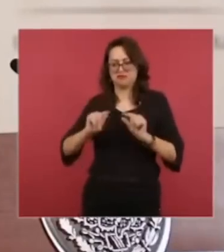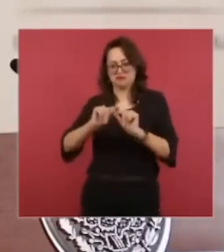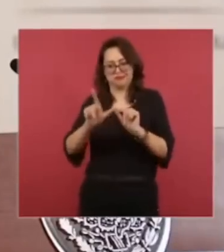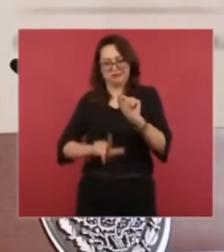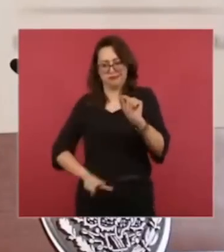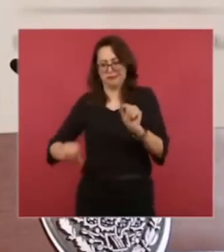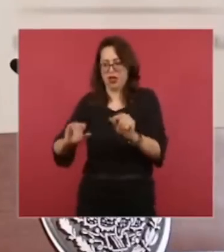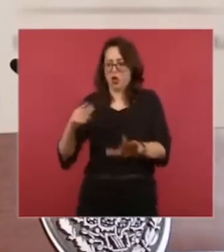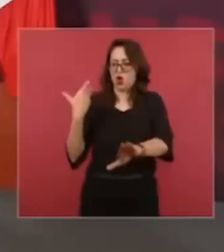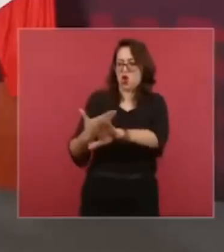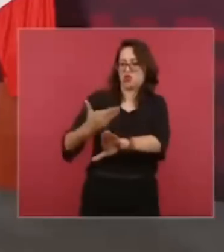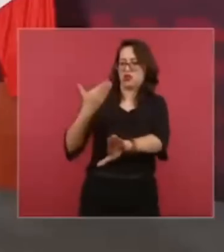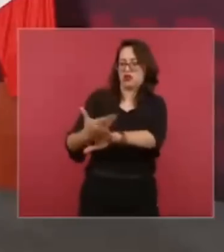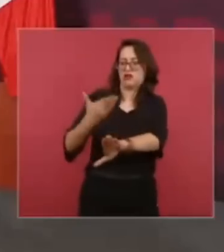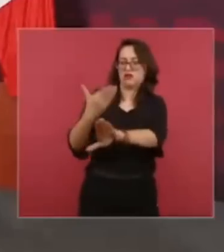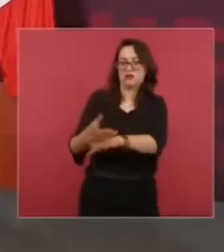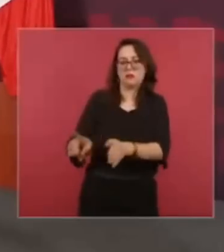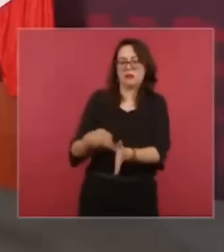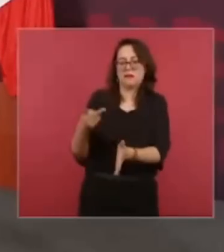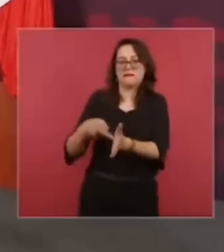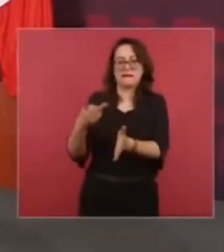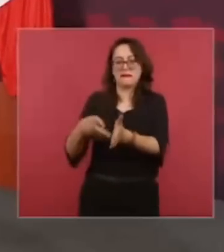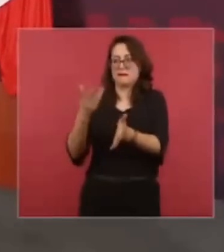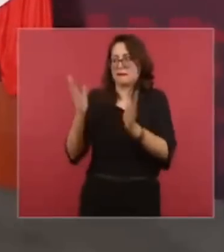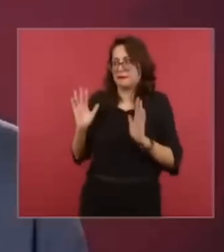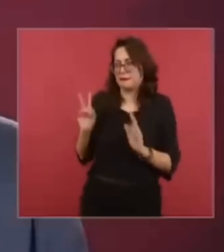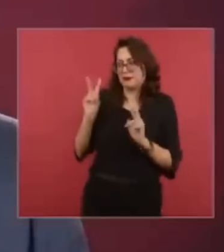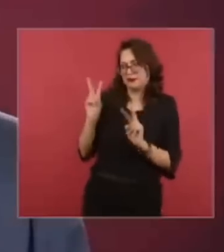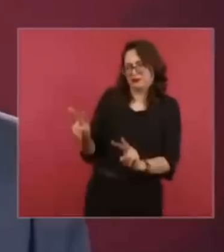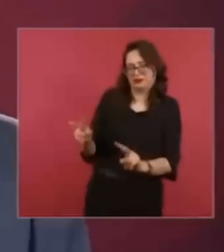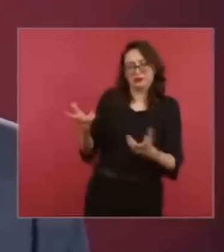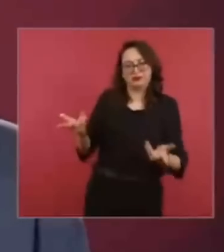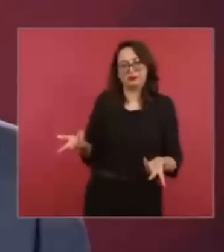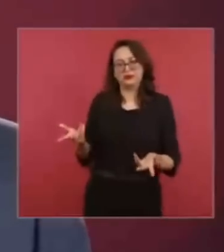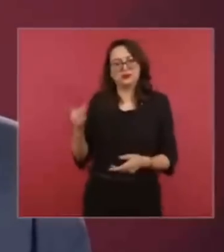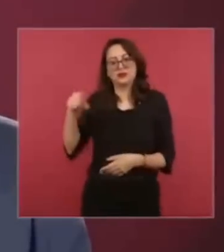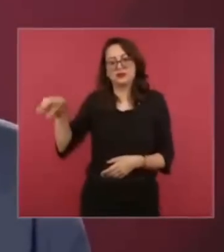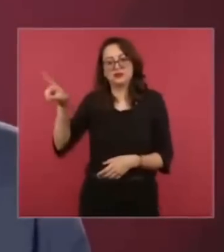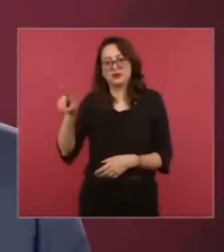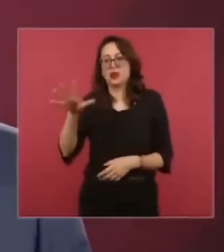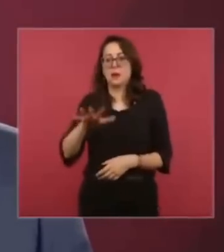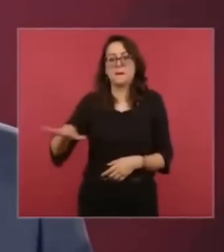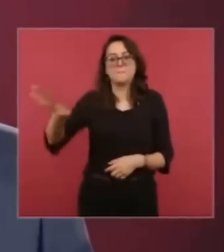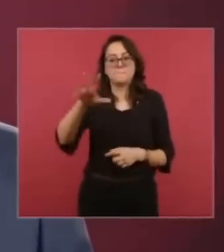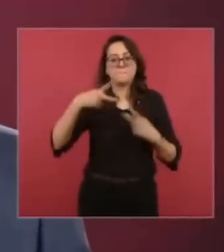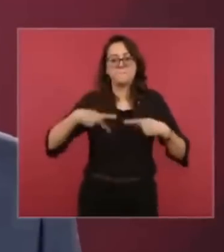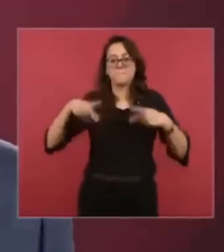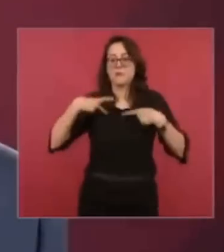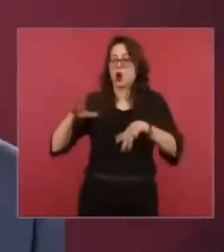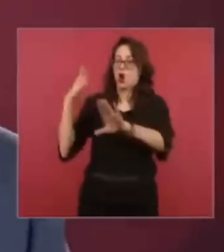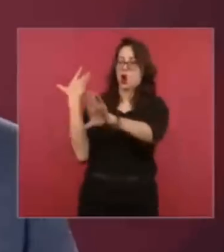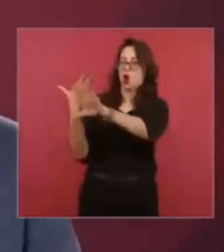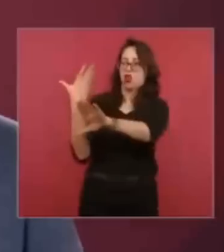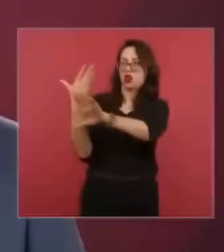Nosotros consideramos Aunque Se opine distinto Que están en contra Del pueblo Y que son